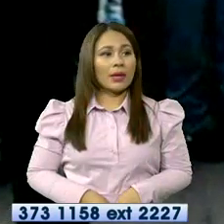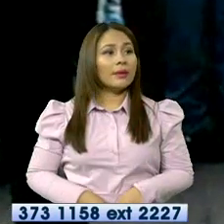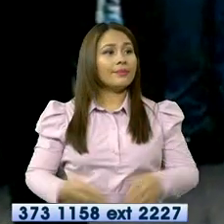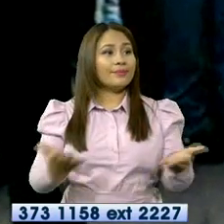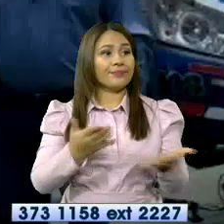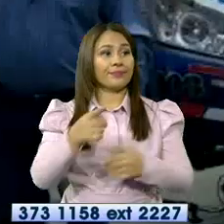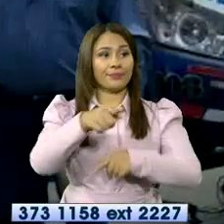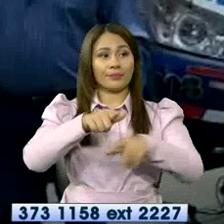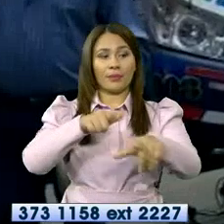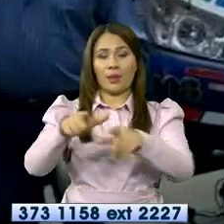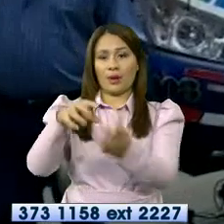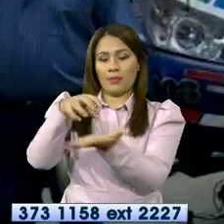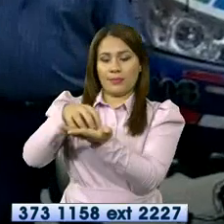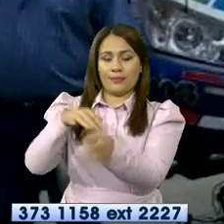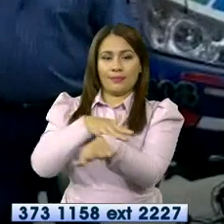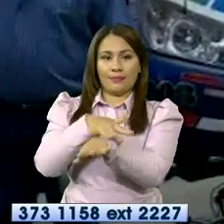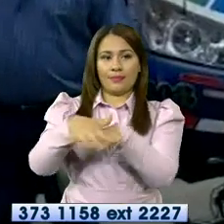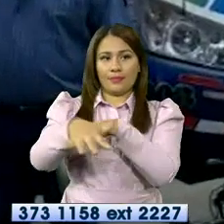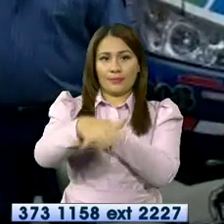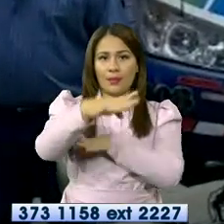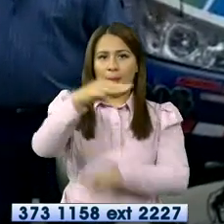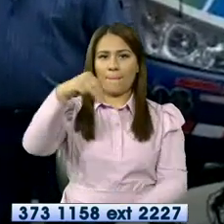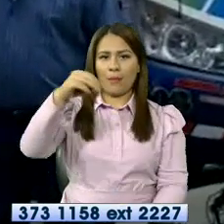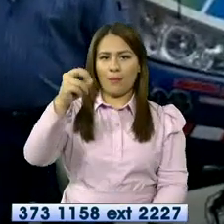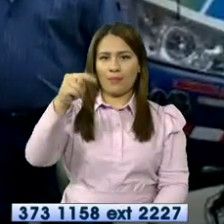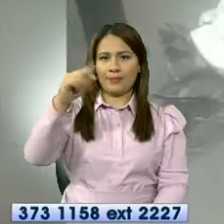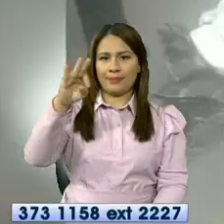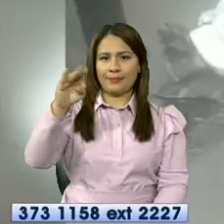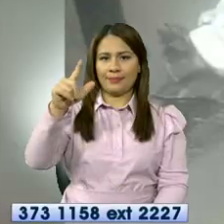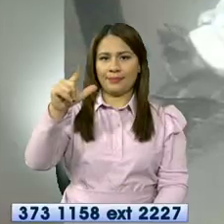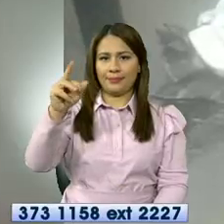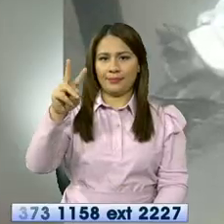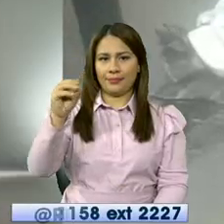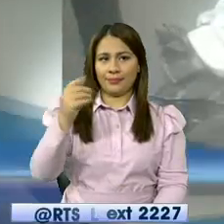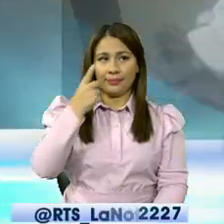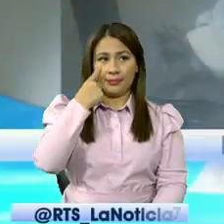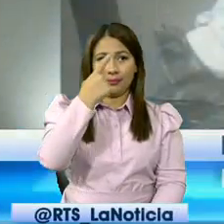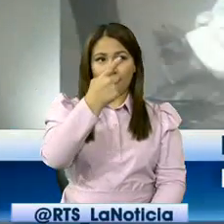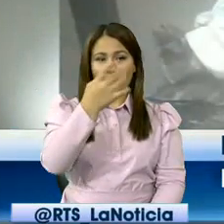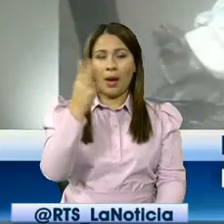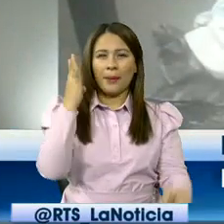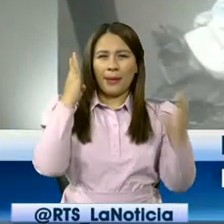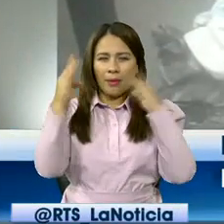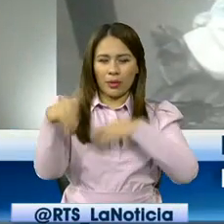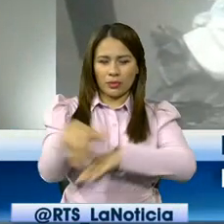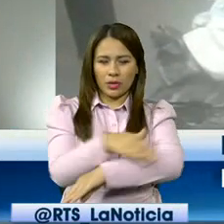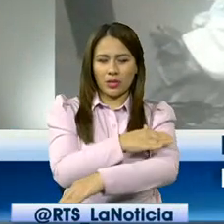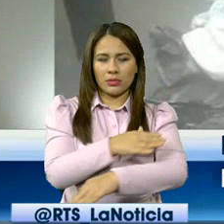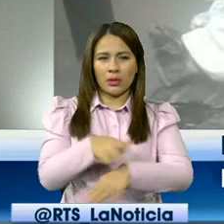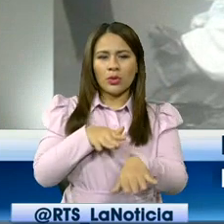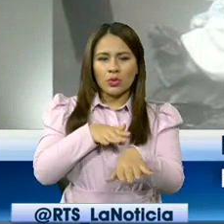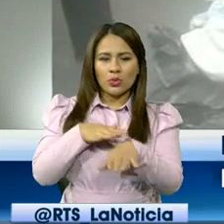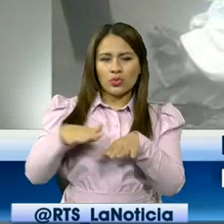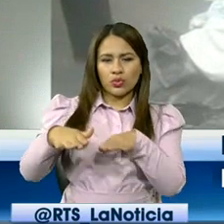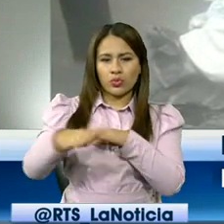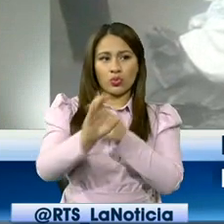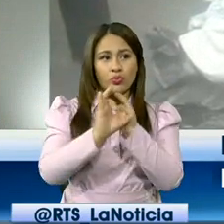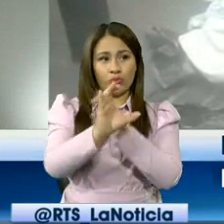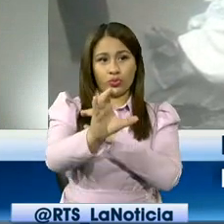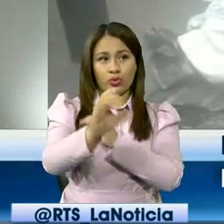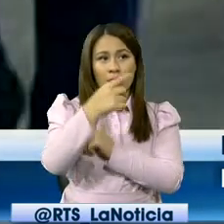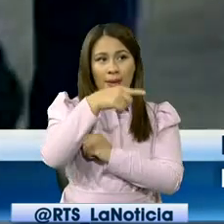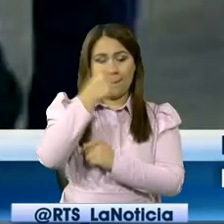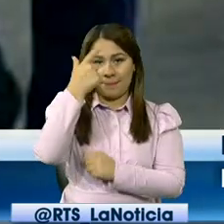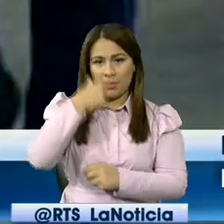centro del Cantón Montalvo. Un bus de transporte urbano circulaba por la avenida Babahoyo y Quito cuando se impactó contra un ciudadano que viajaba